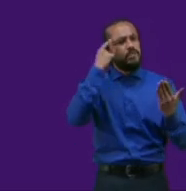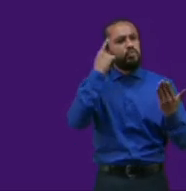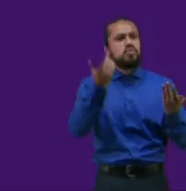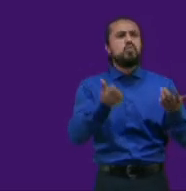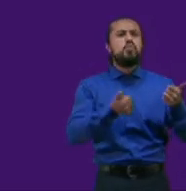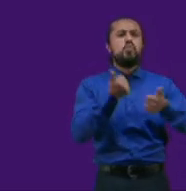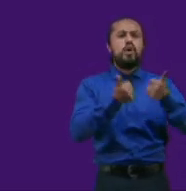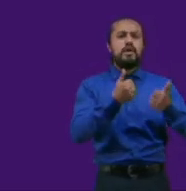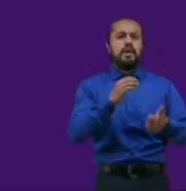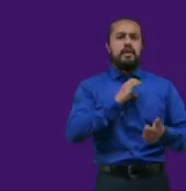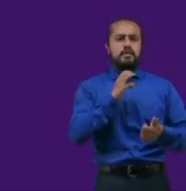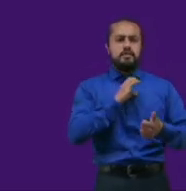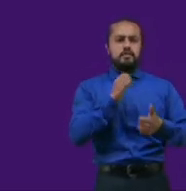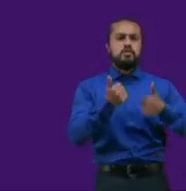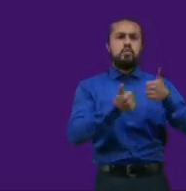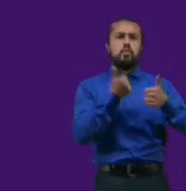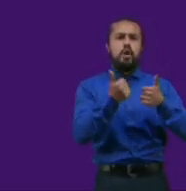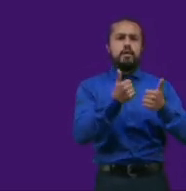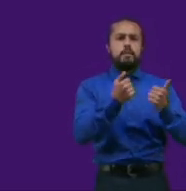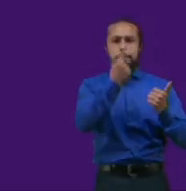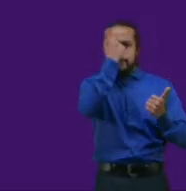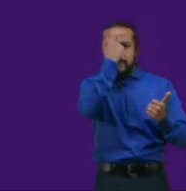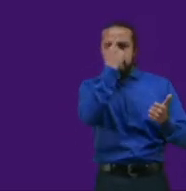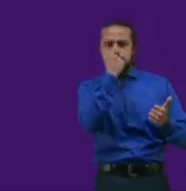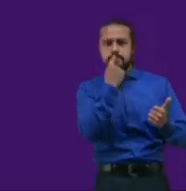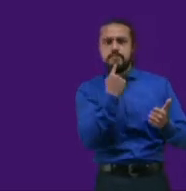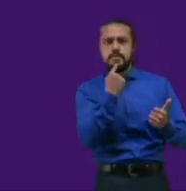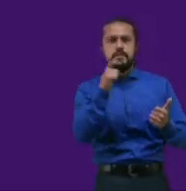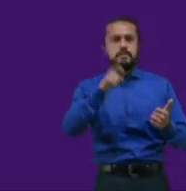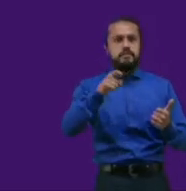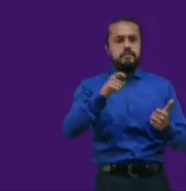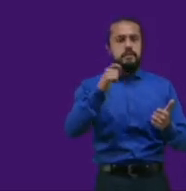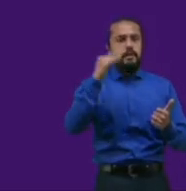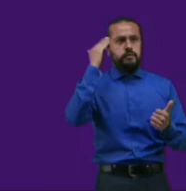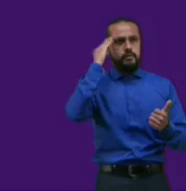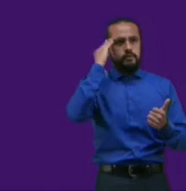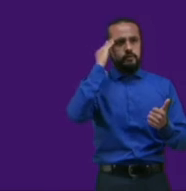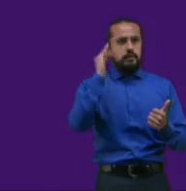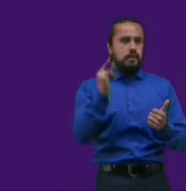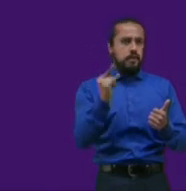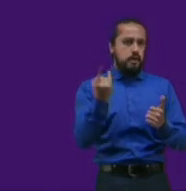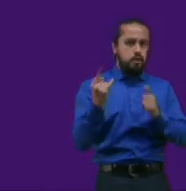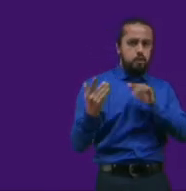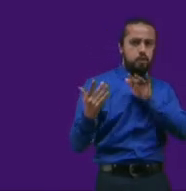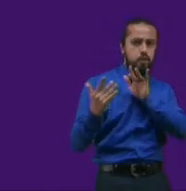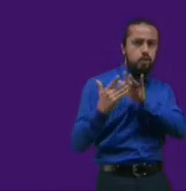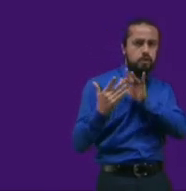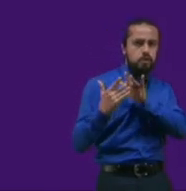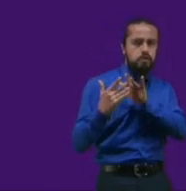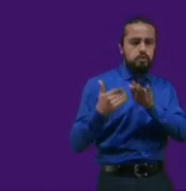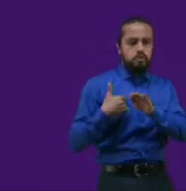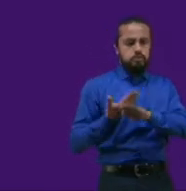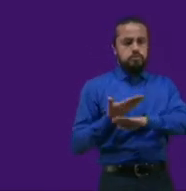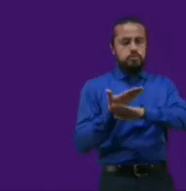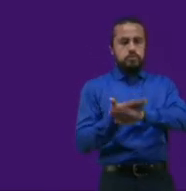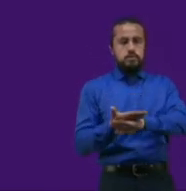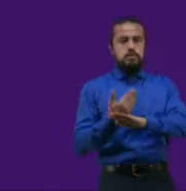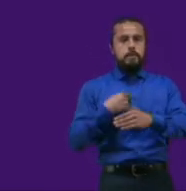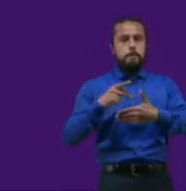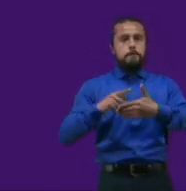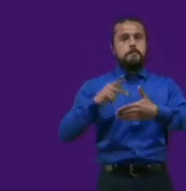qué perfil tendría el inversionista al cual tú le vas a ir a presentar una oportunidad de